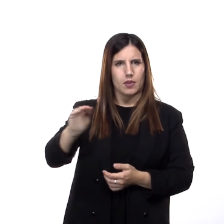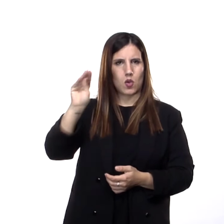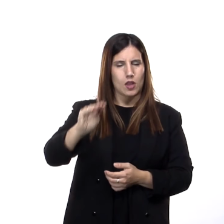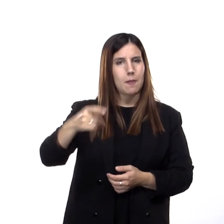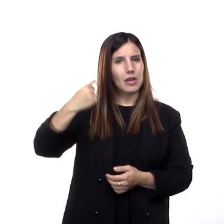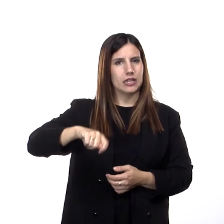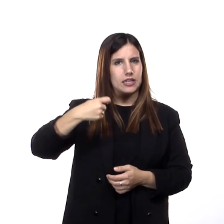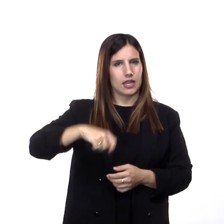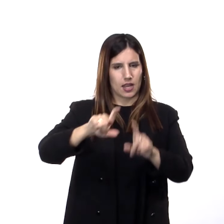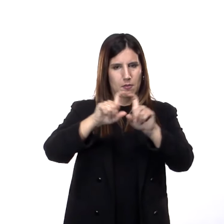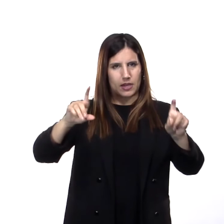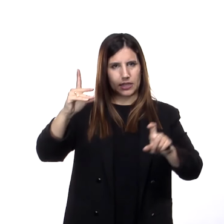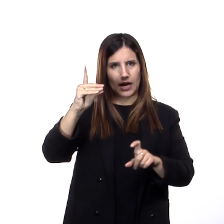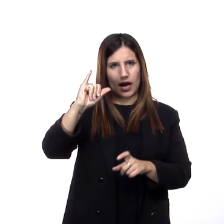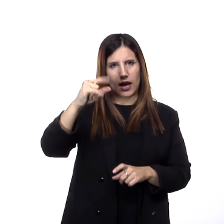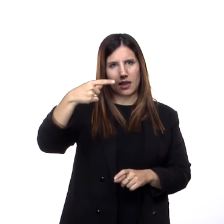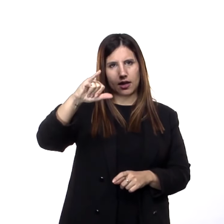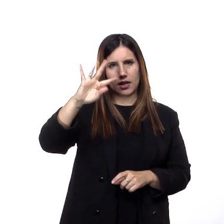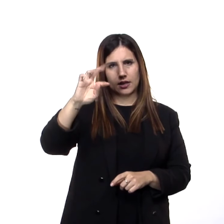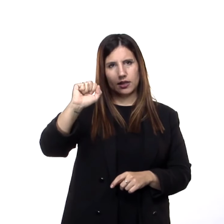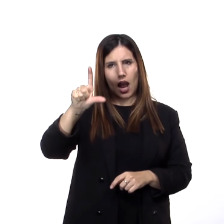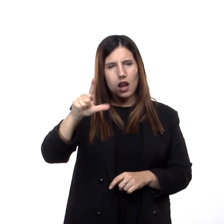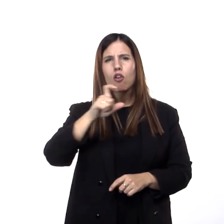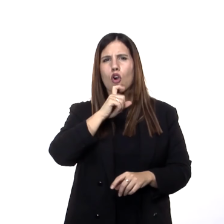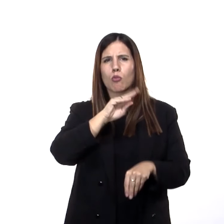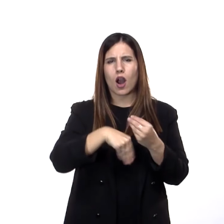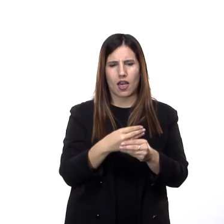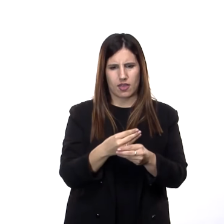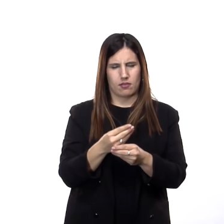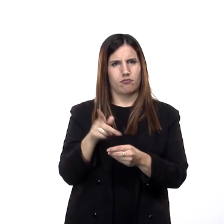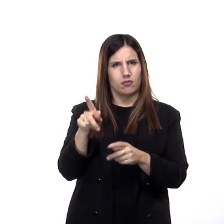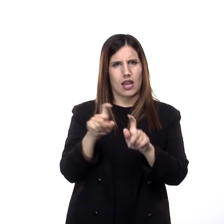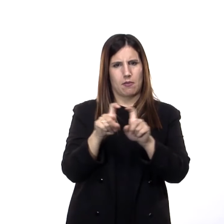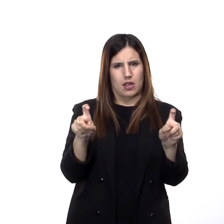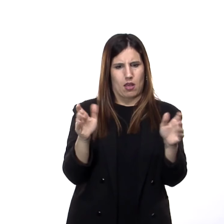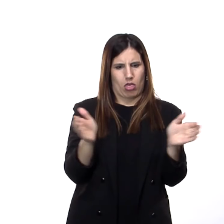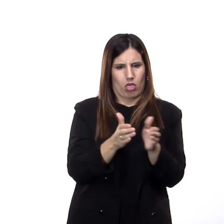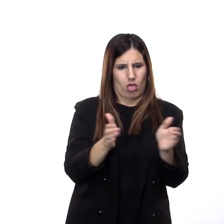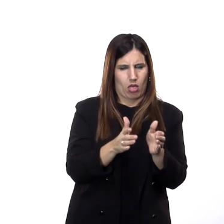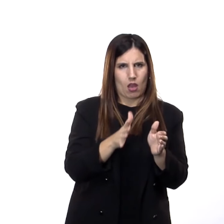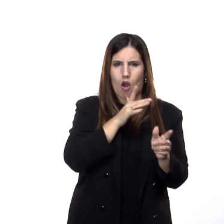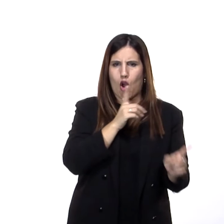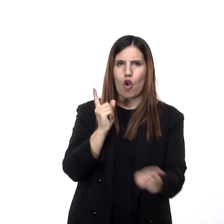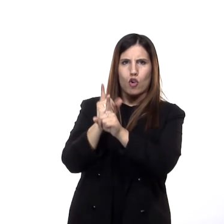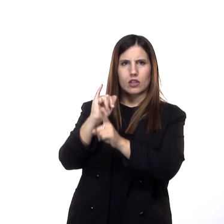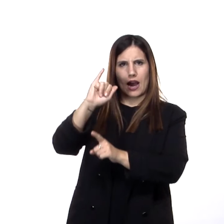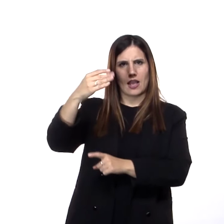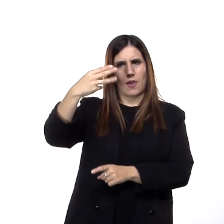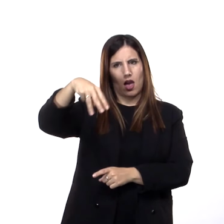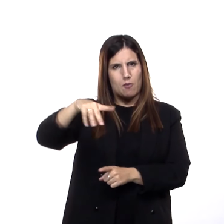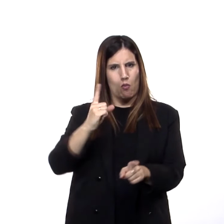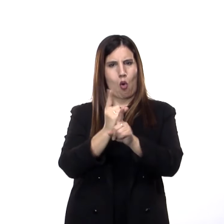porque una empresa tan pequeña podía competir con una tan grande estamos hablando de digital contra ebay y un kendall le